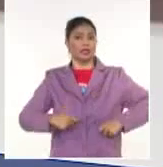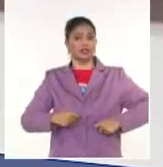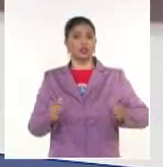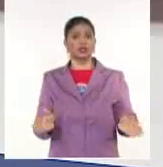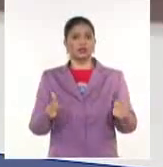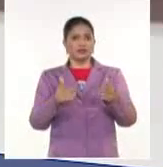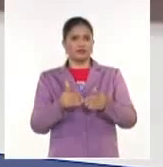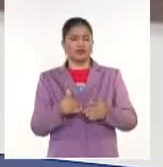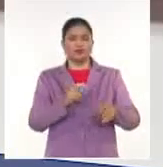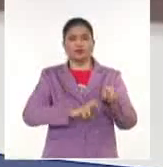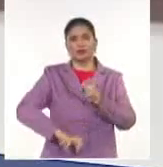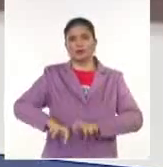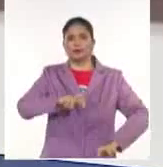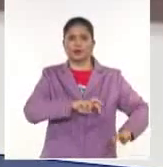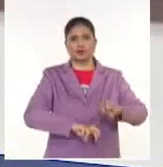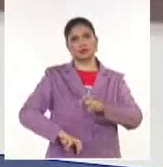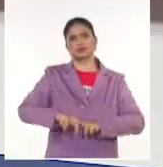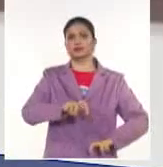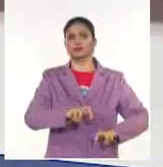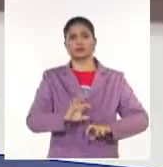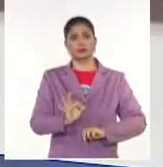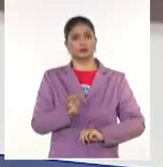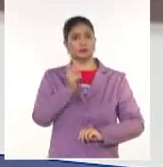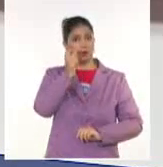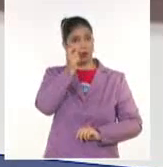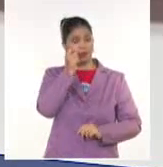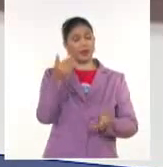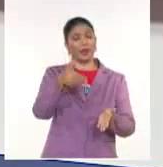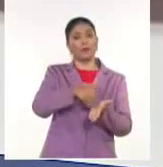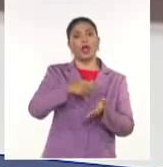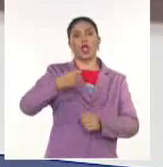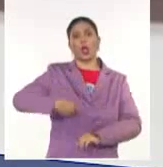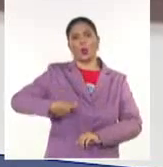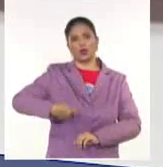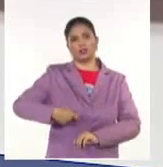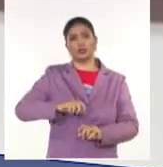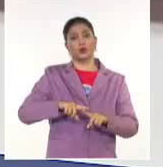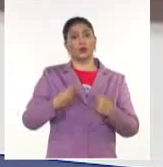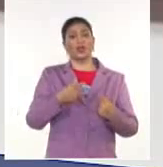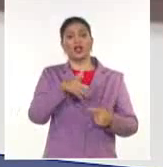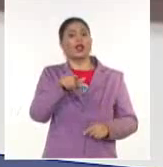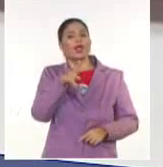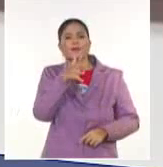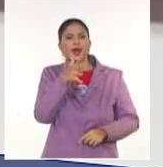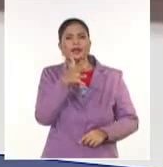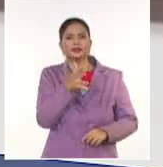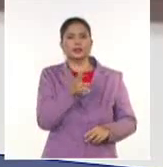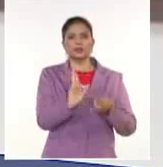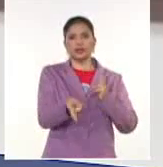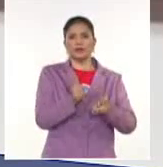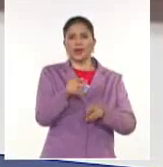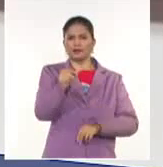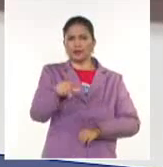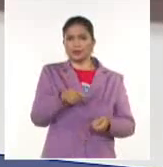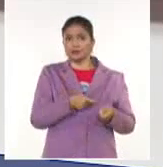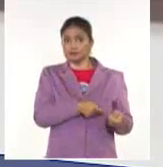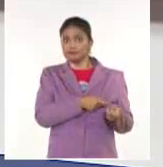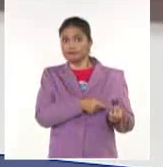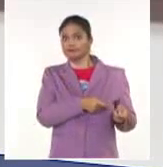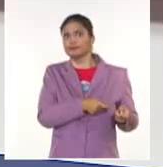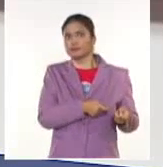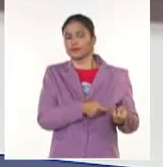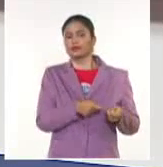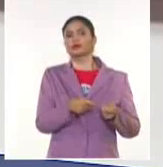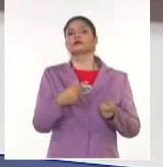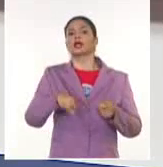causa penal es por ello que Castillo irá ahora a juicio por presunta rebelión y otros supuestos delitos contra el estado de los que el